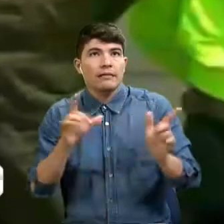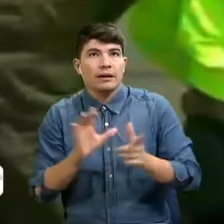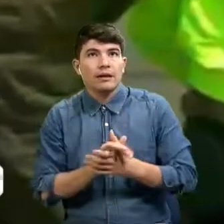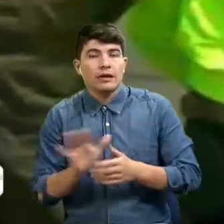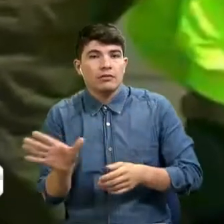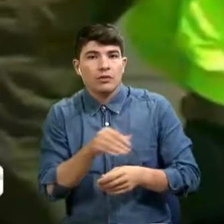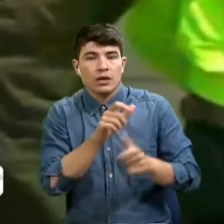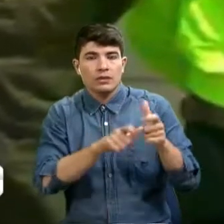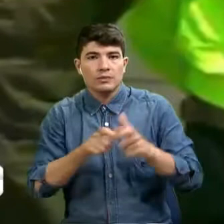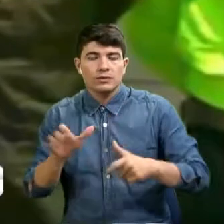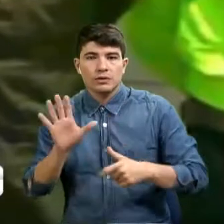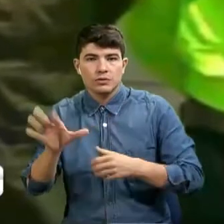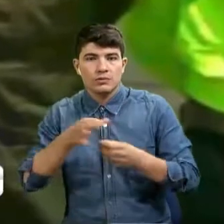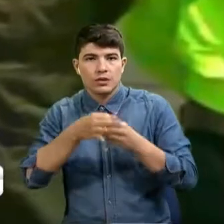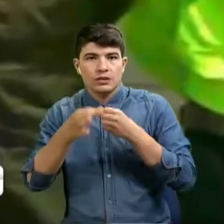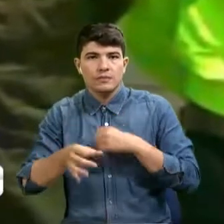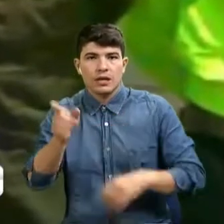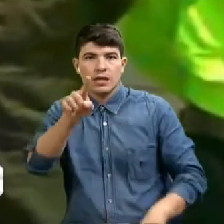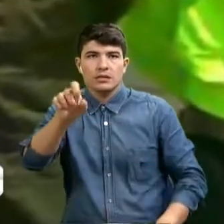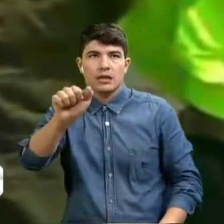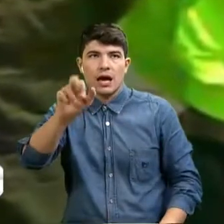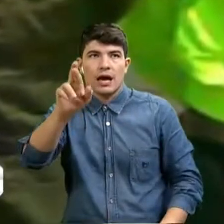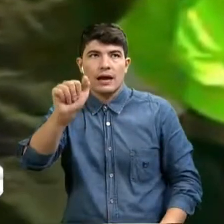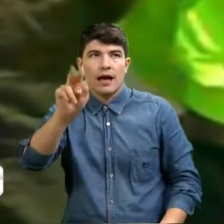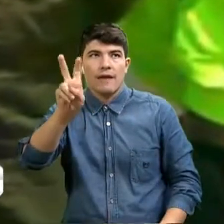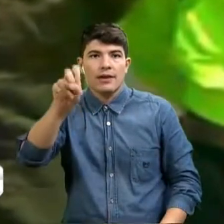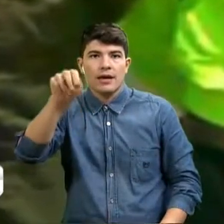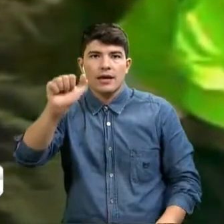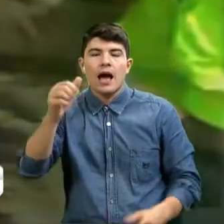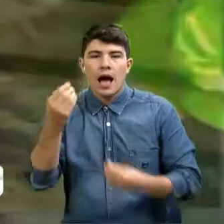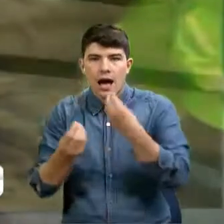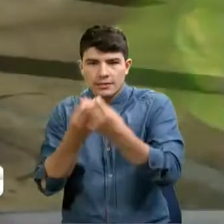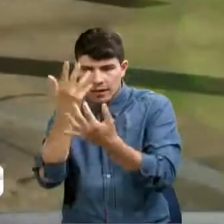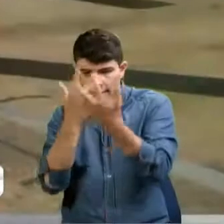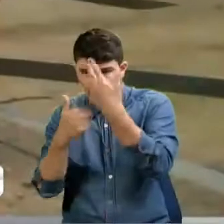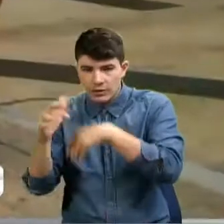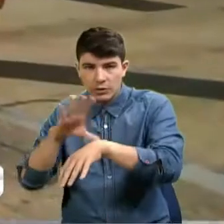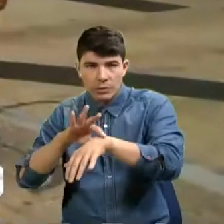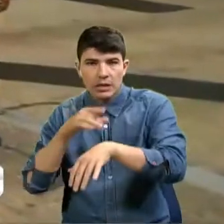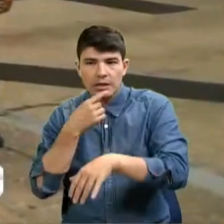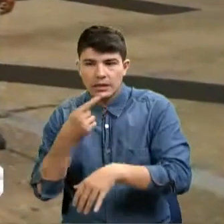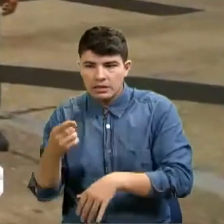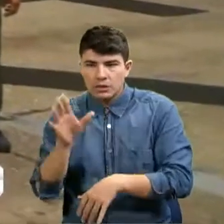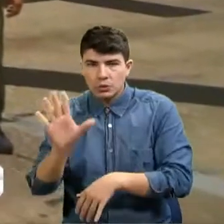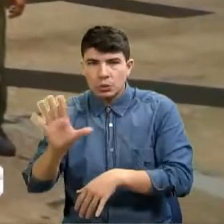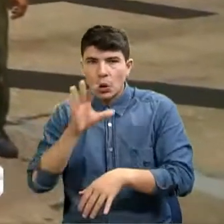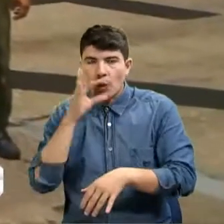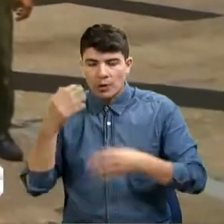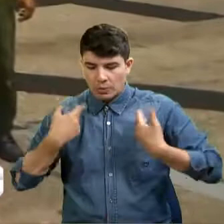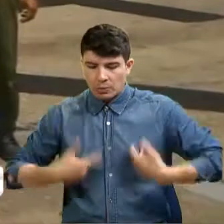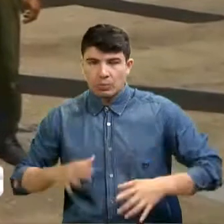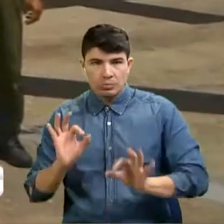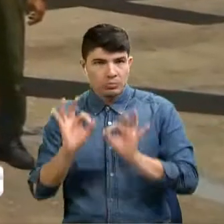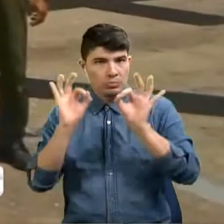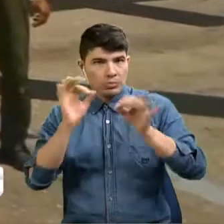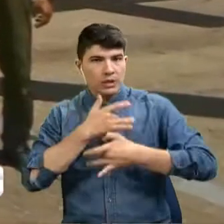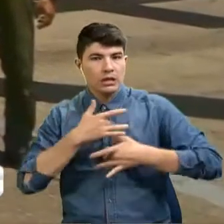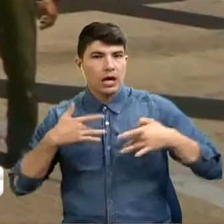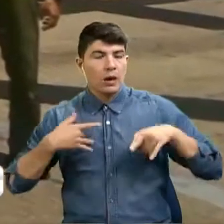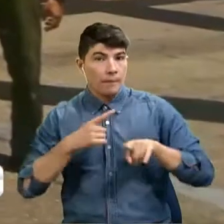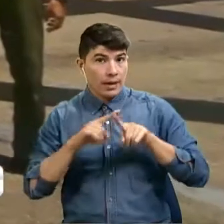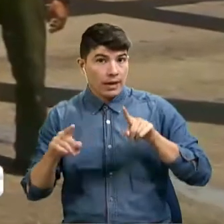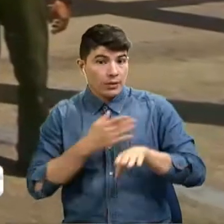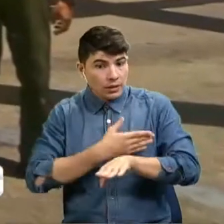autoridades del municipio de saravena arauca le realizaron la valoración médica y manifestaron que se encuentra bien de salud sin embargo en las